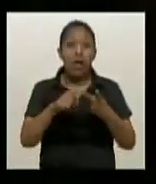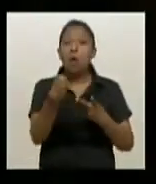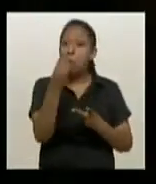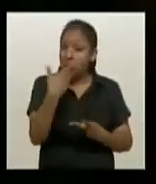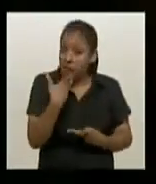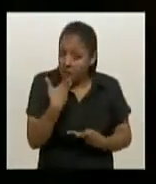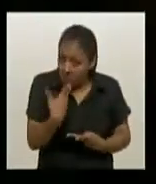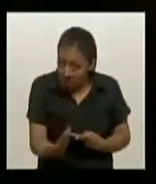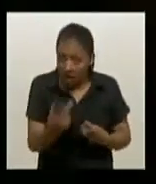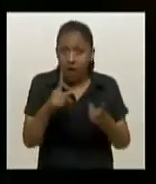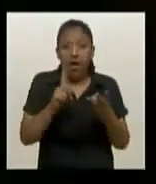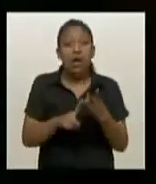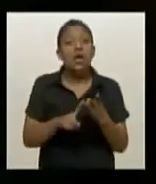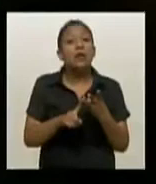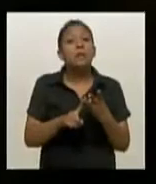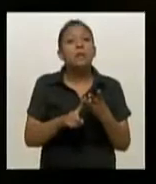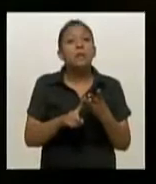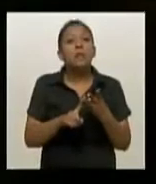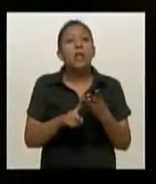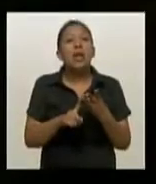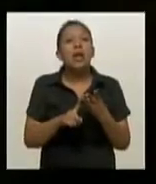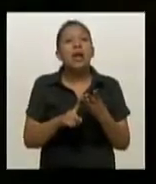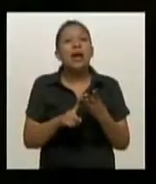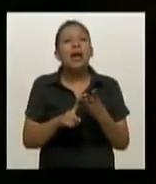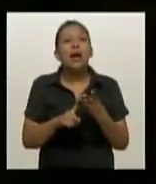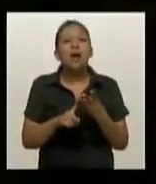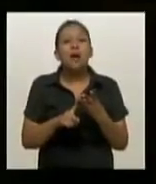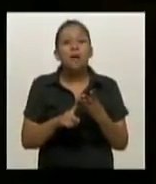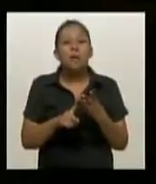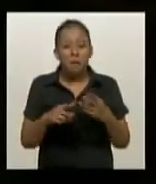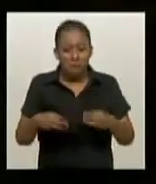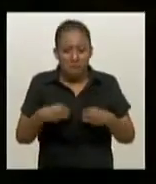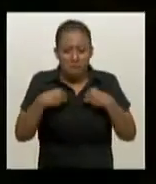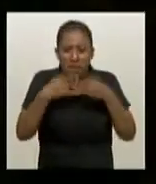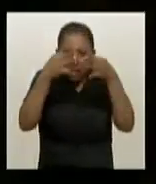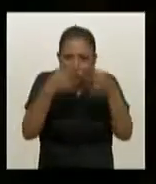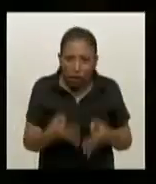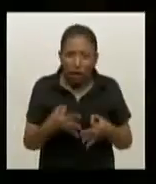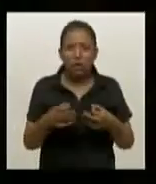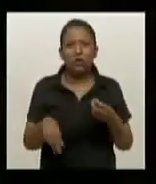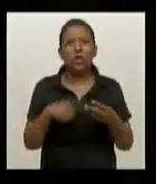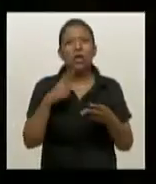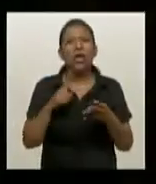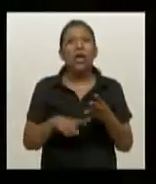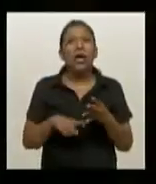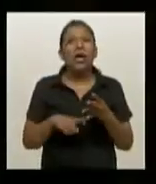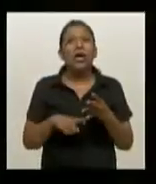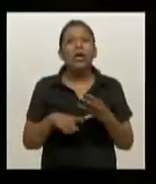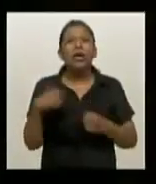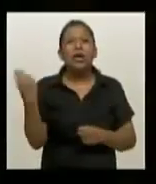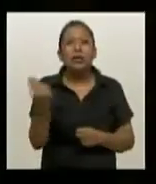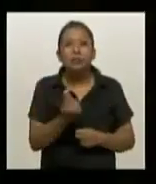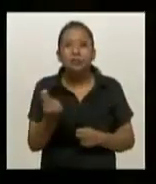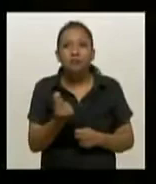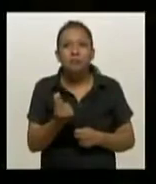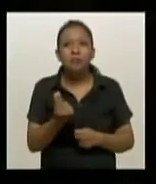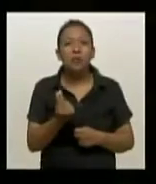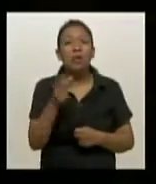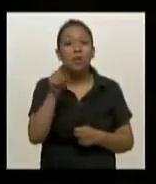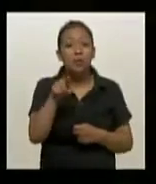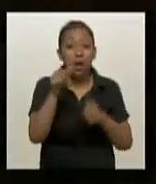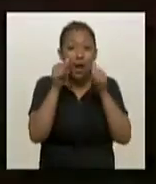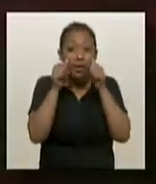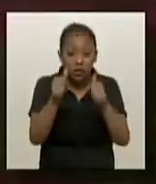alimentación, un buen estilo, una calidad de vida, requiere una